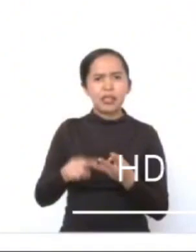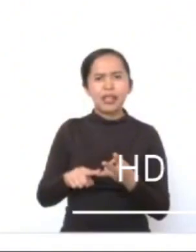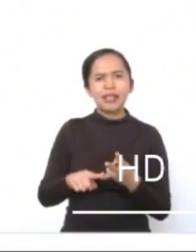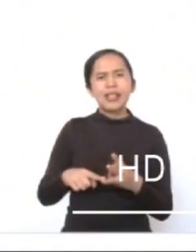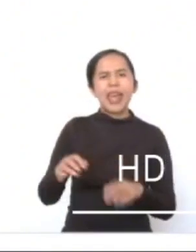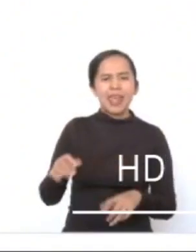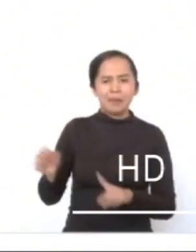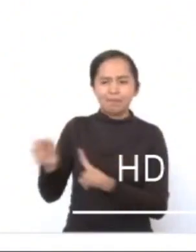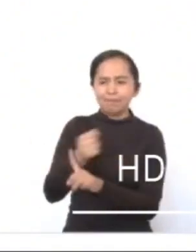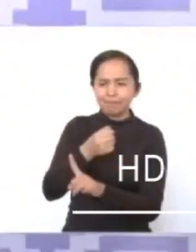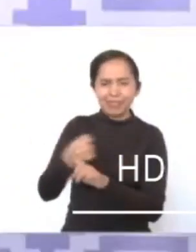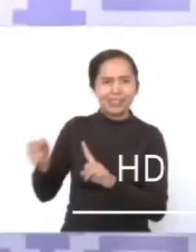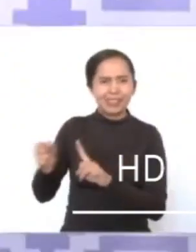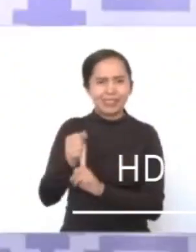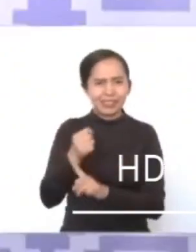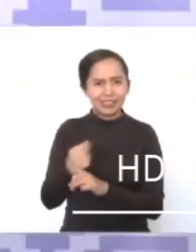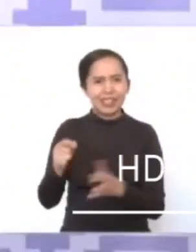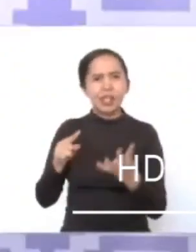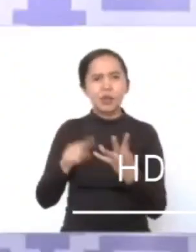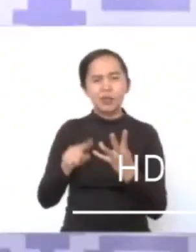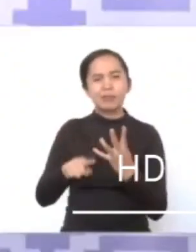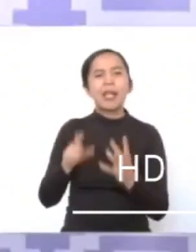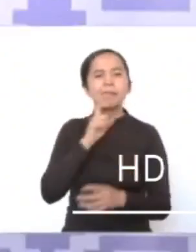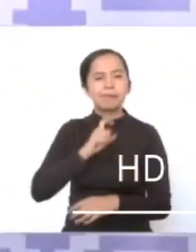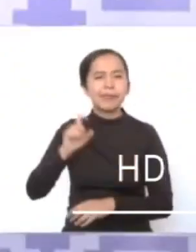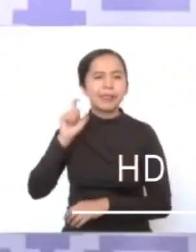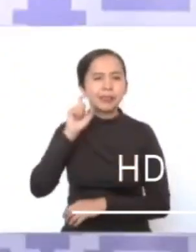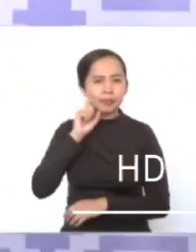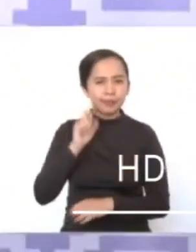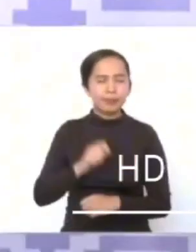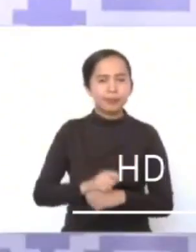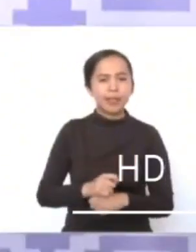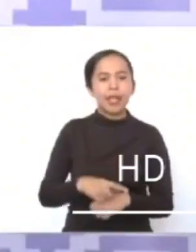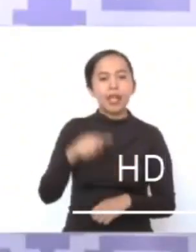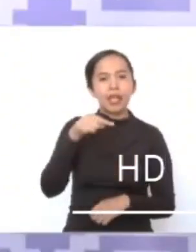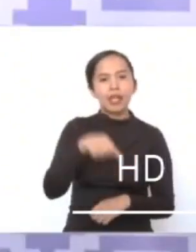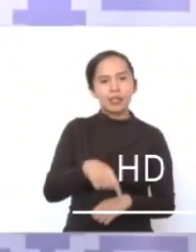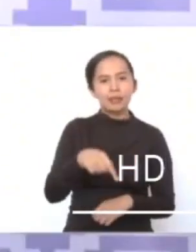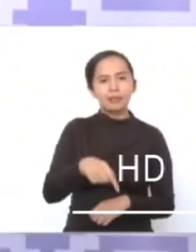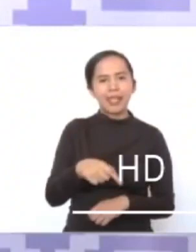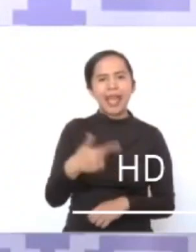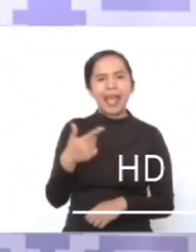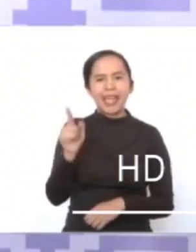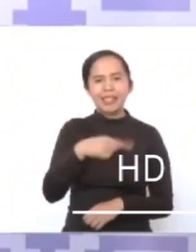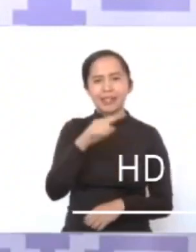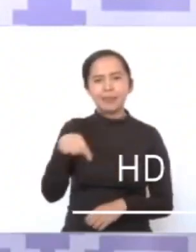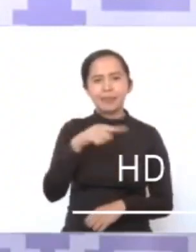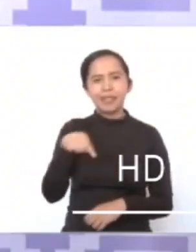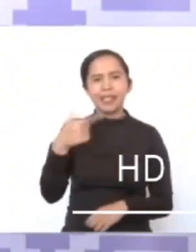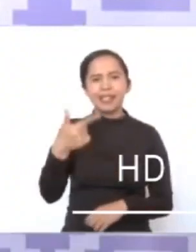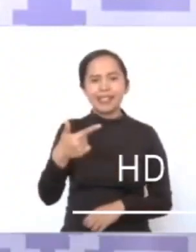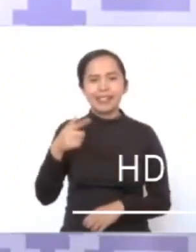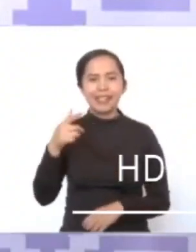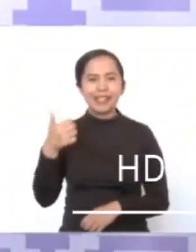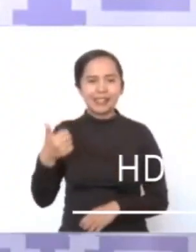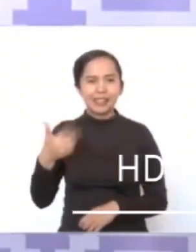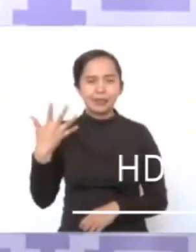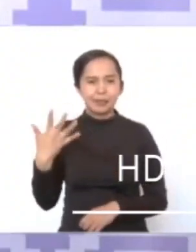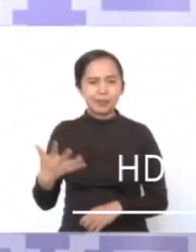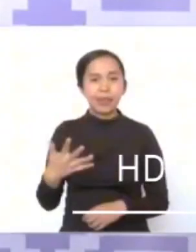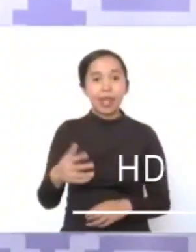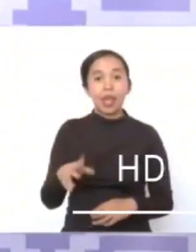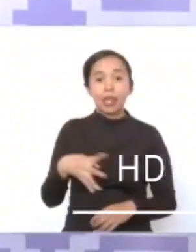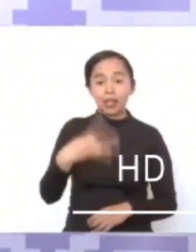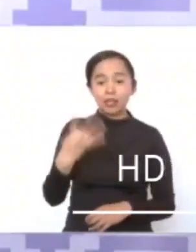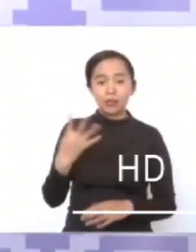física y 7% sexual. Y nosotros en el Consejo Ciudadano, a través de la línea 765, hemos atendido solamente en 14